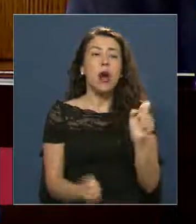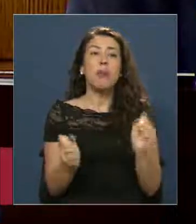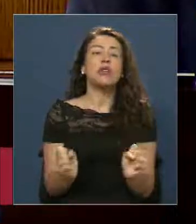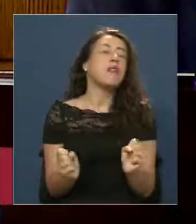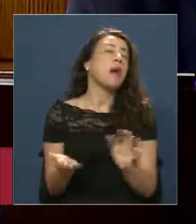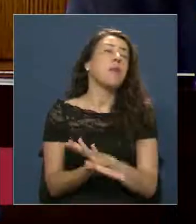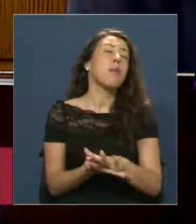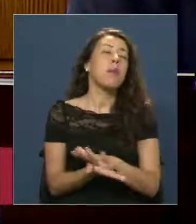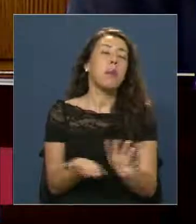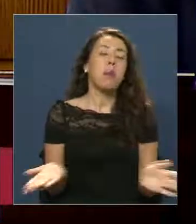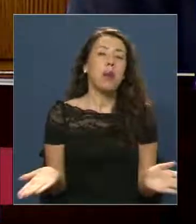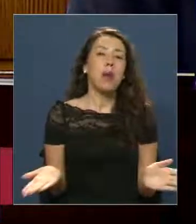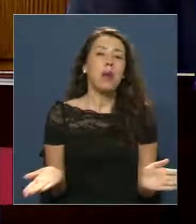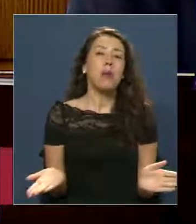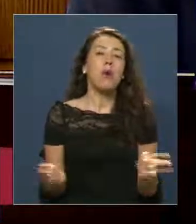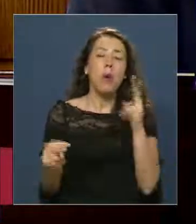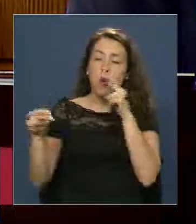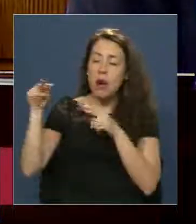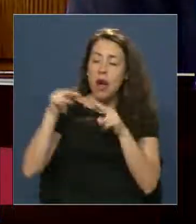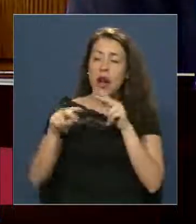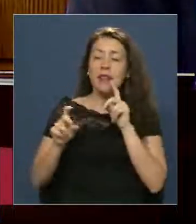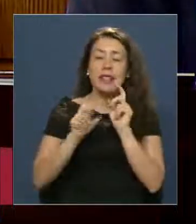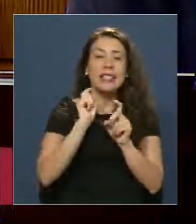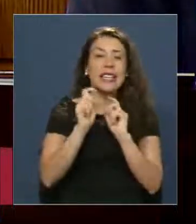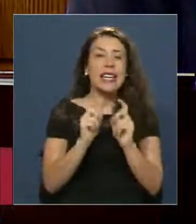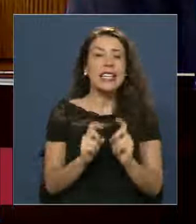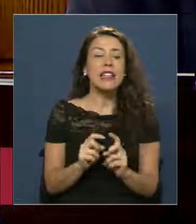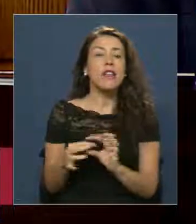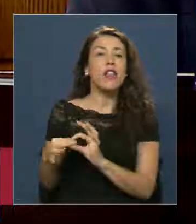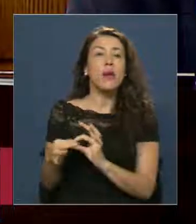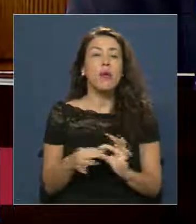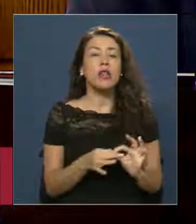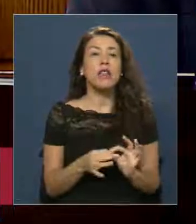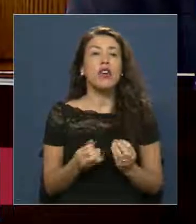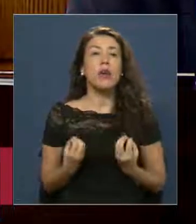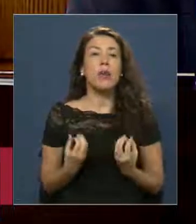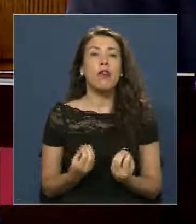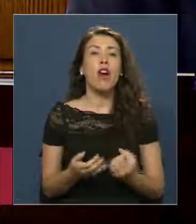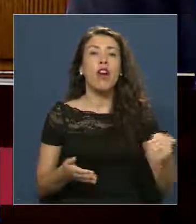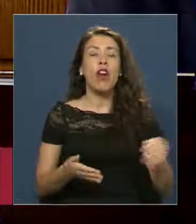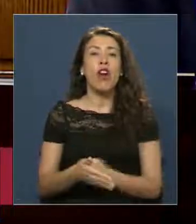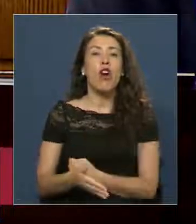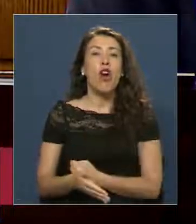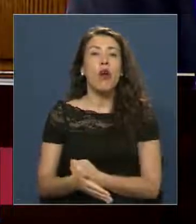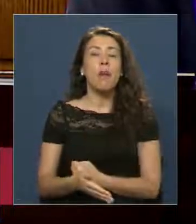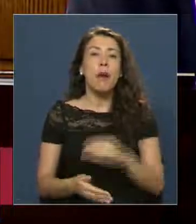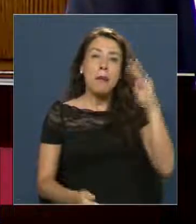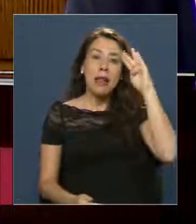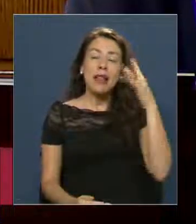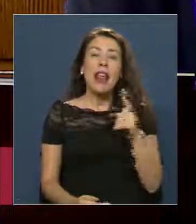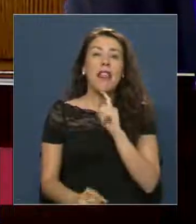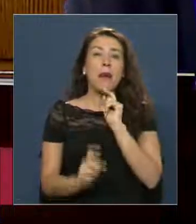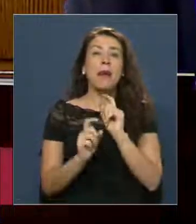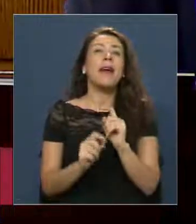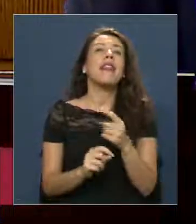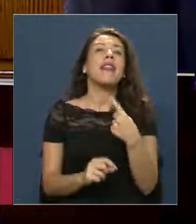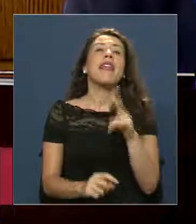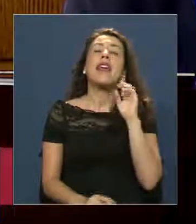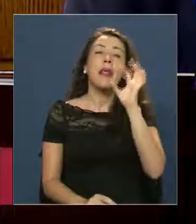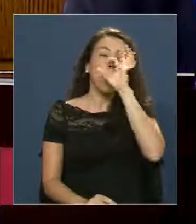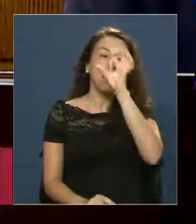por ejemplo, un análisis crítico de las causas que llevaron a la dictadura de Pinochet?